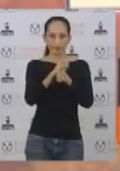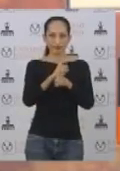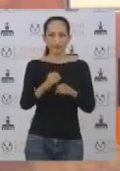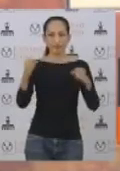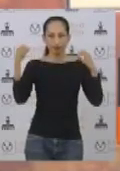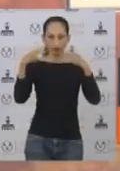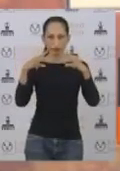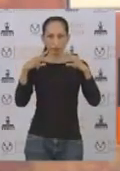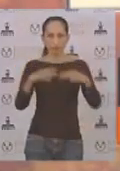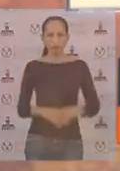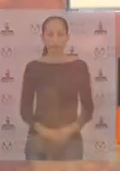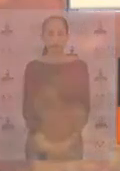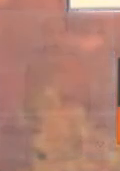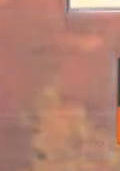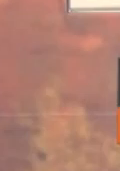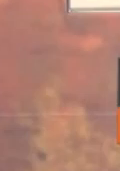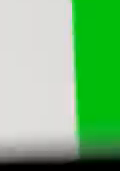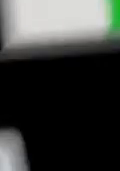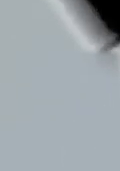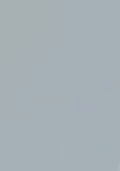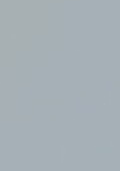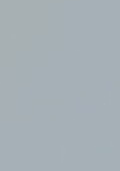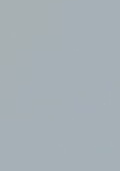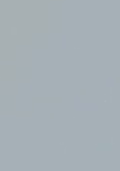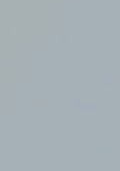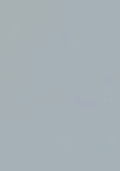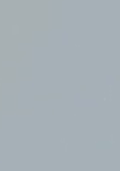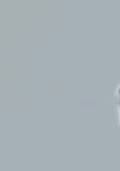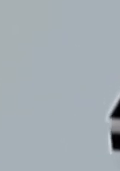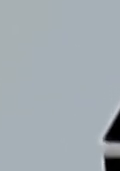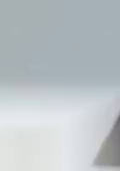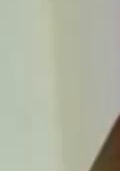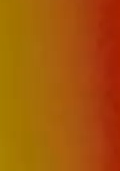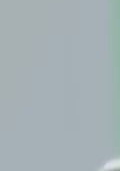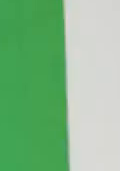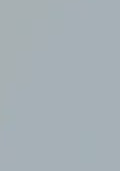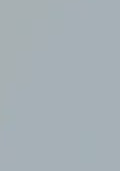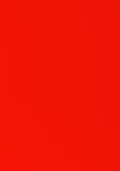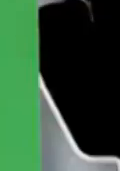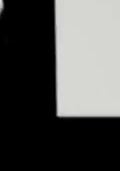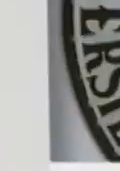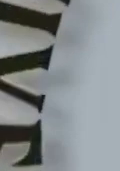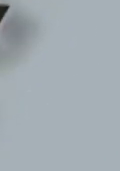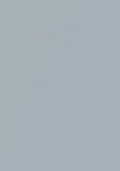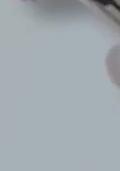mismo canal la próxima semana. Pásela bien.